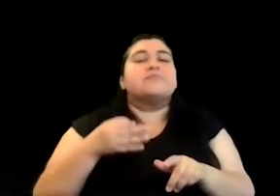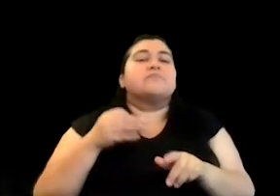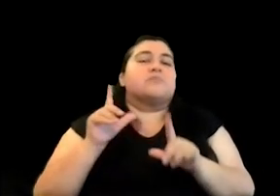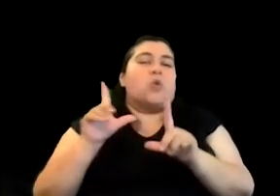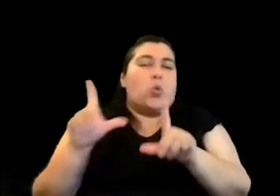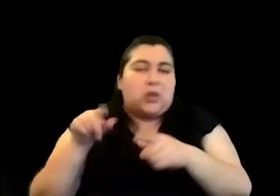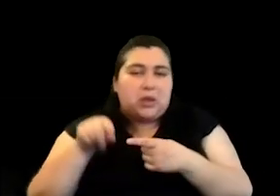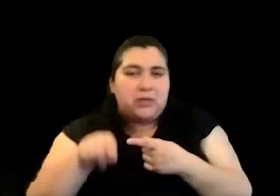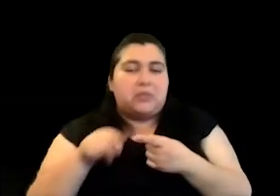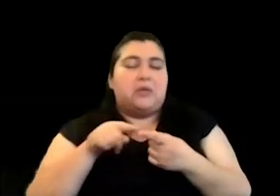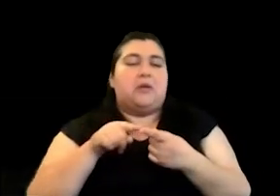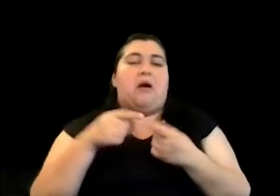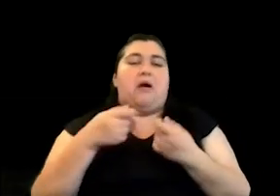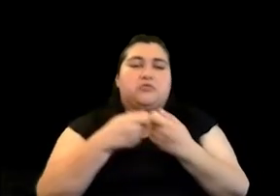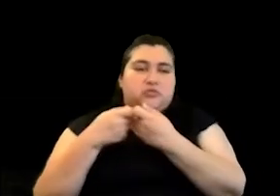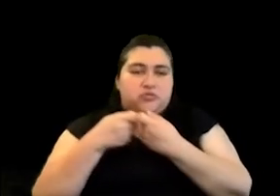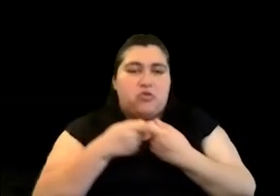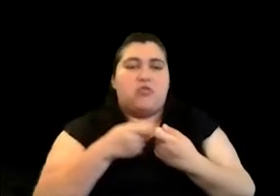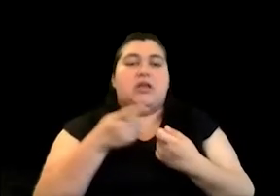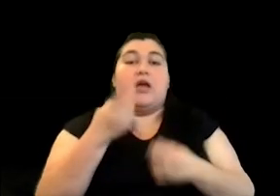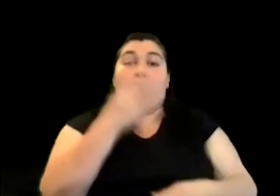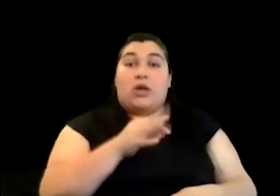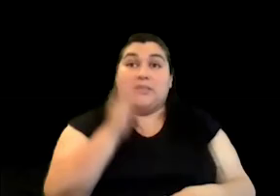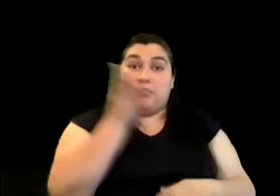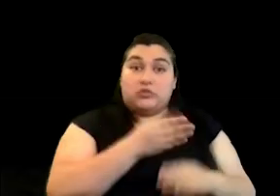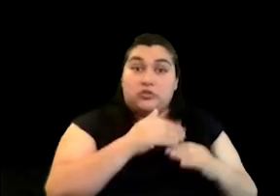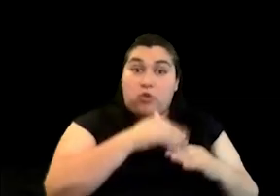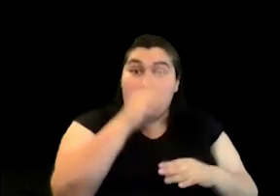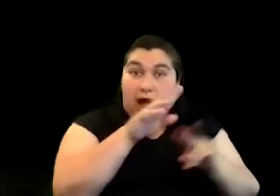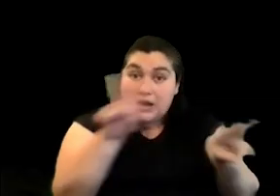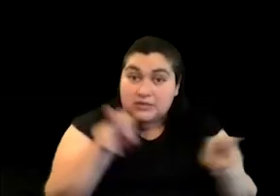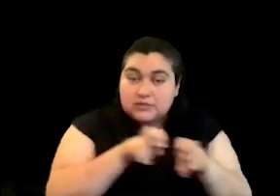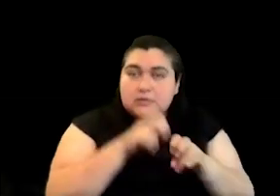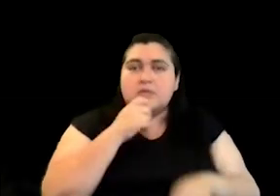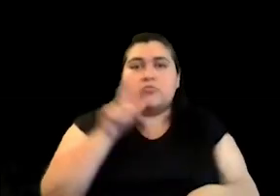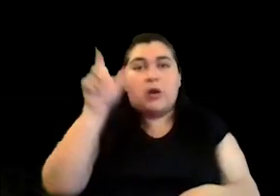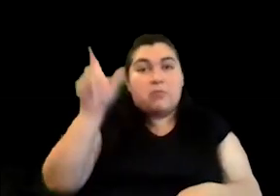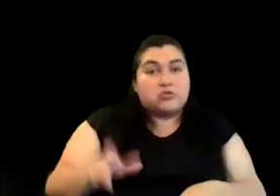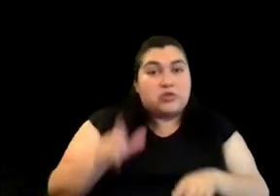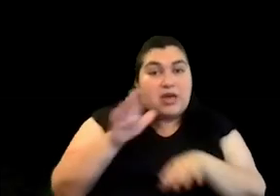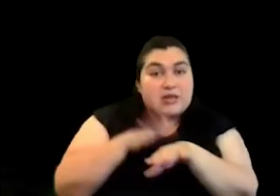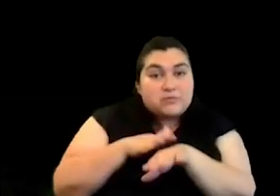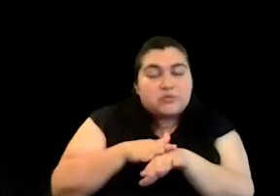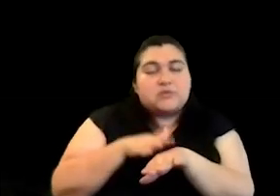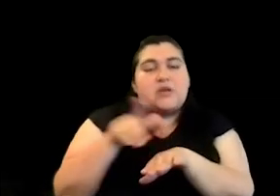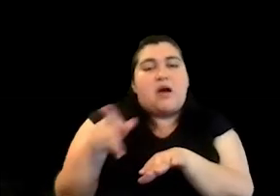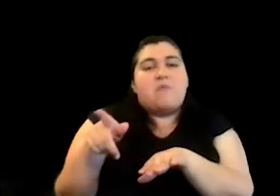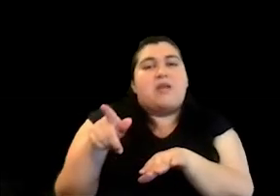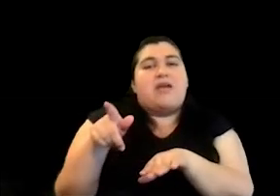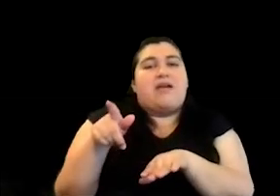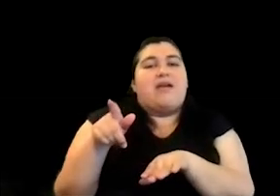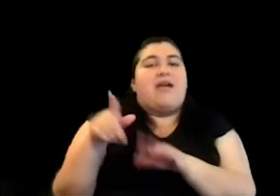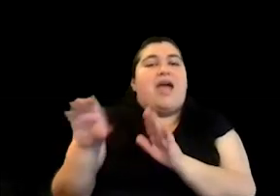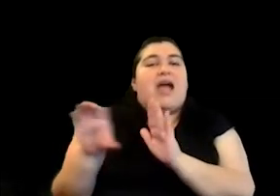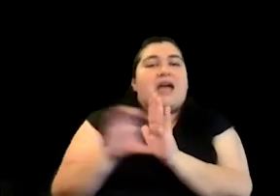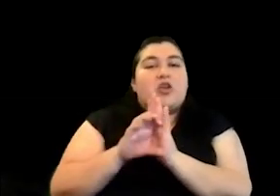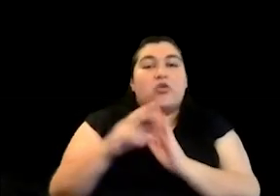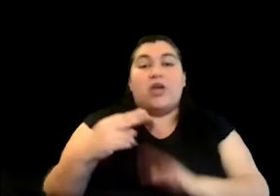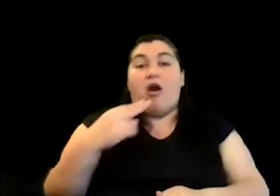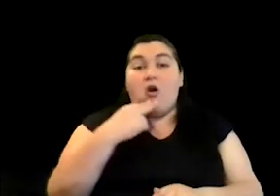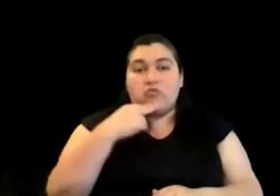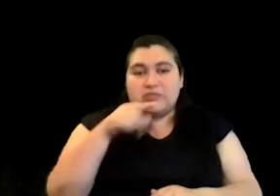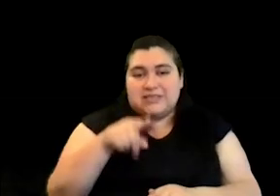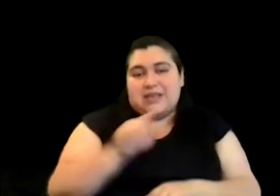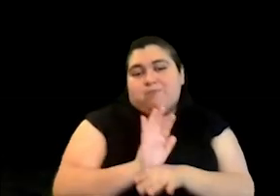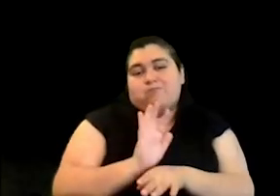ese 40%, si este contribuyente se encuentra en el segmento 11, una clasificación